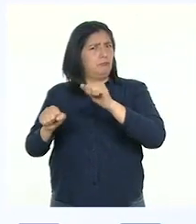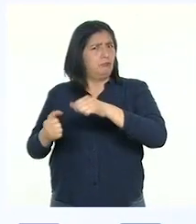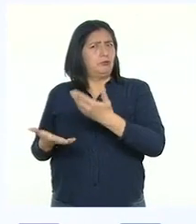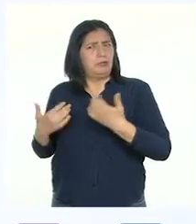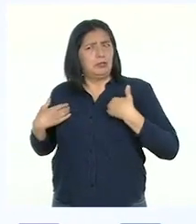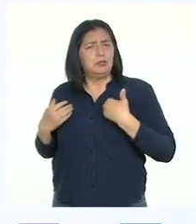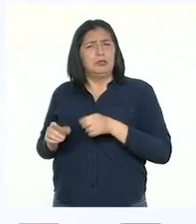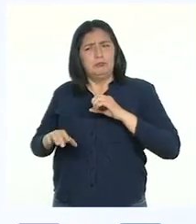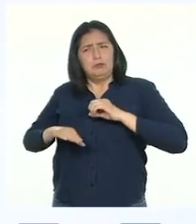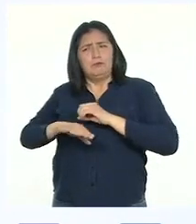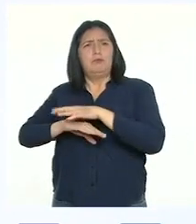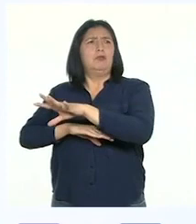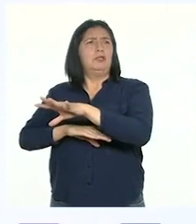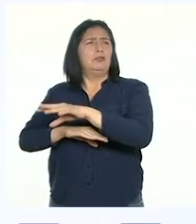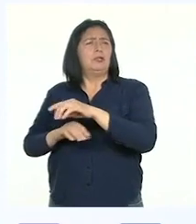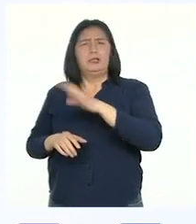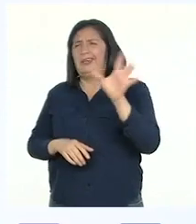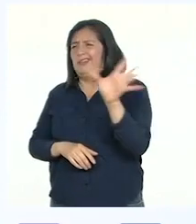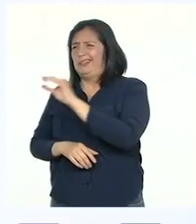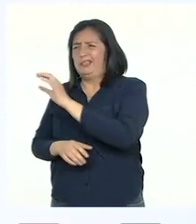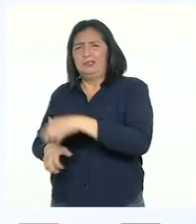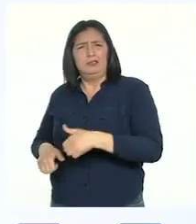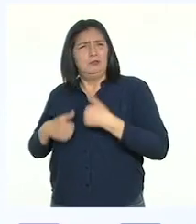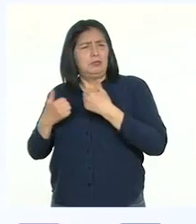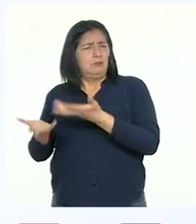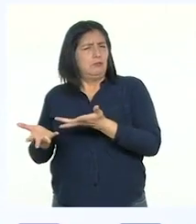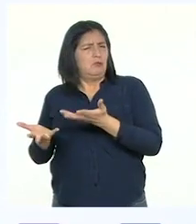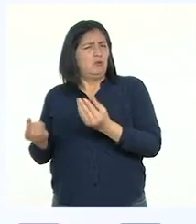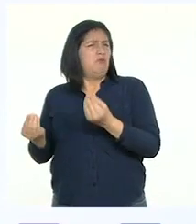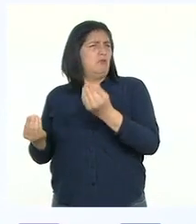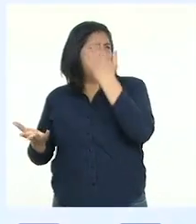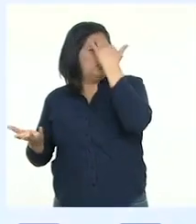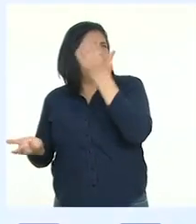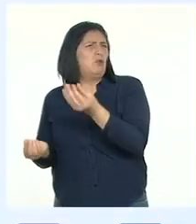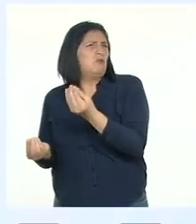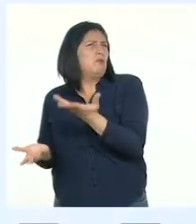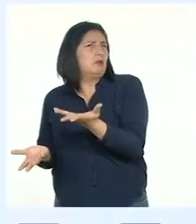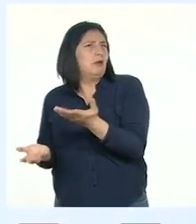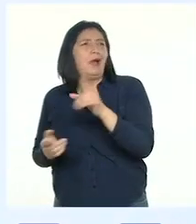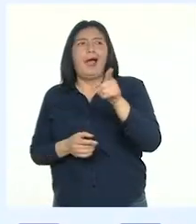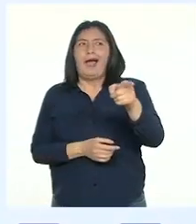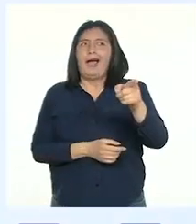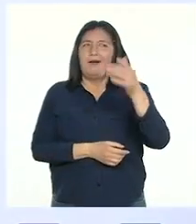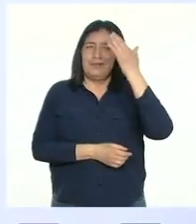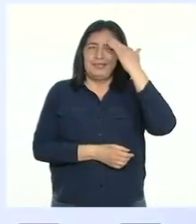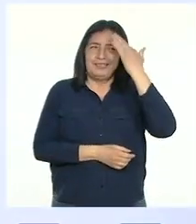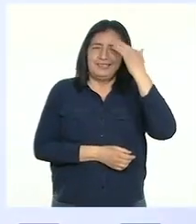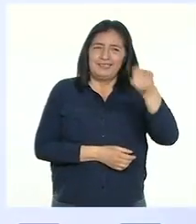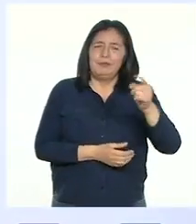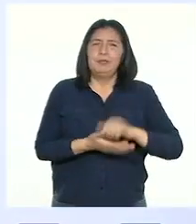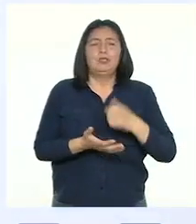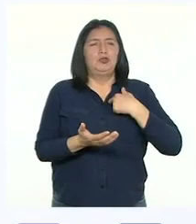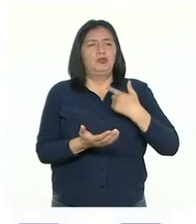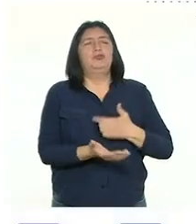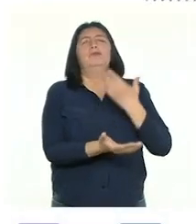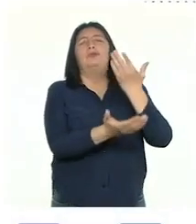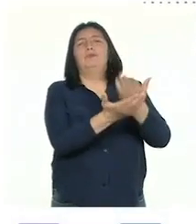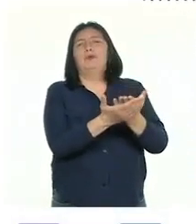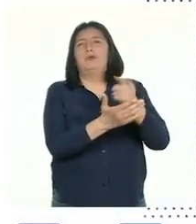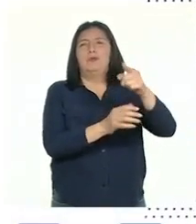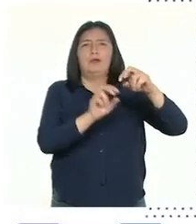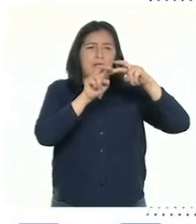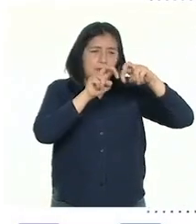vivos en general. Pero, ¿cómo podremos saberlo a ciencia cierta? Para descubrirlo, les propongo hacer